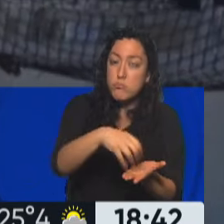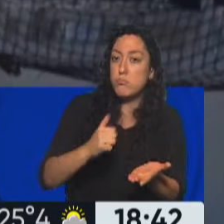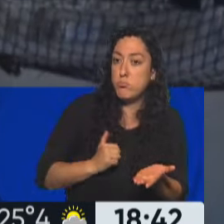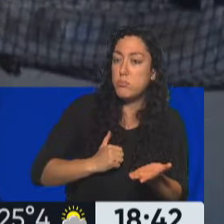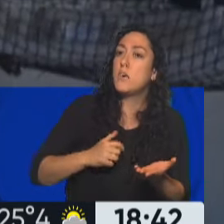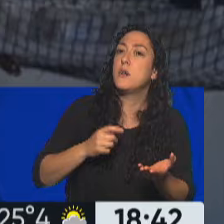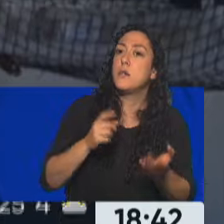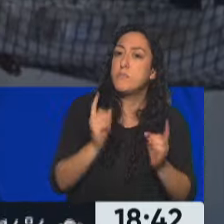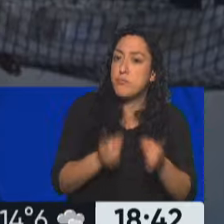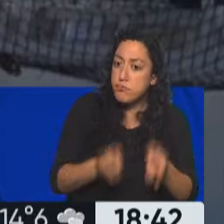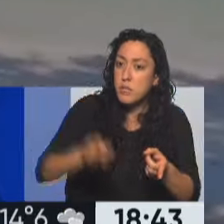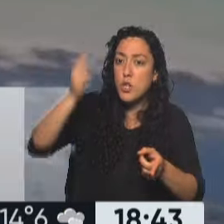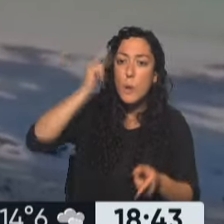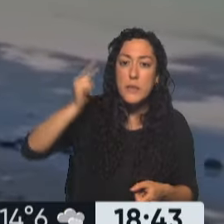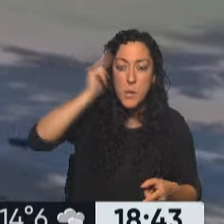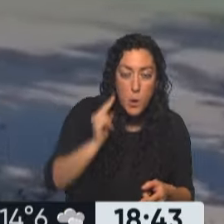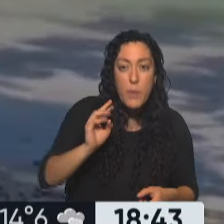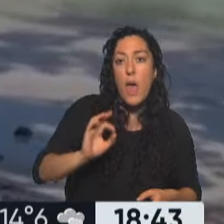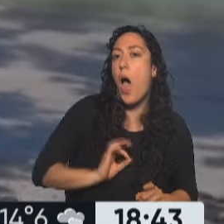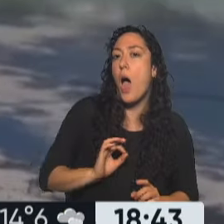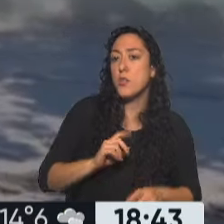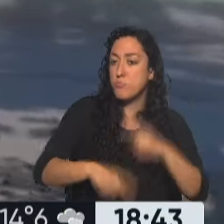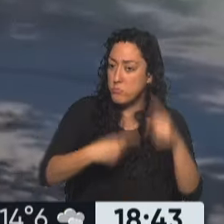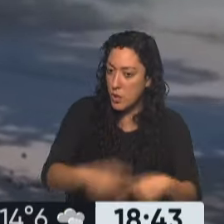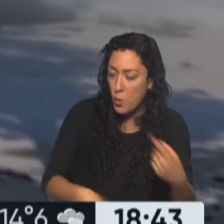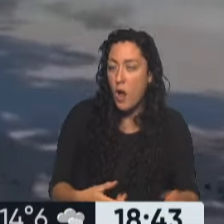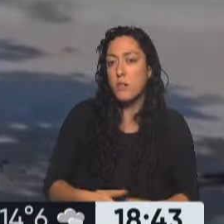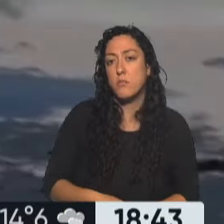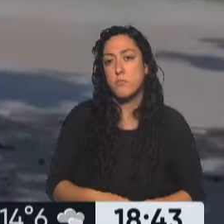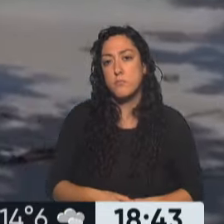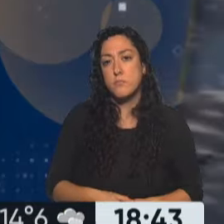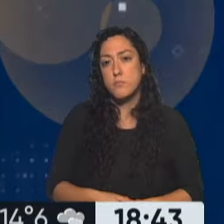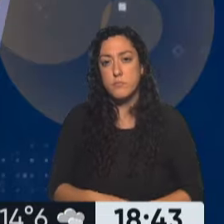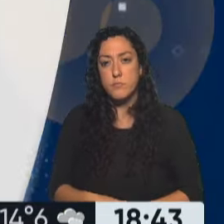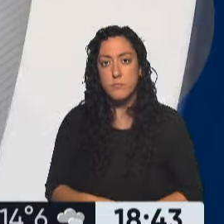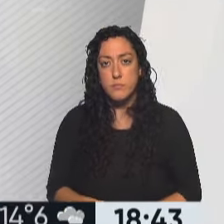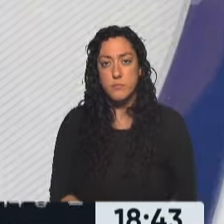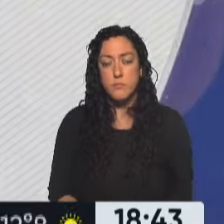en la isla por otros 99 años a manos de los Estados Unidos.